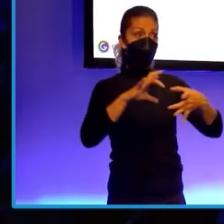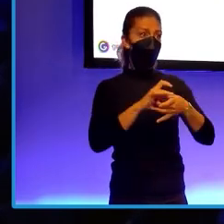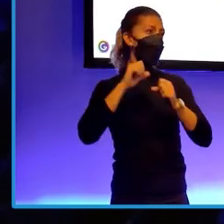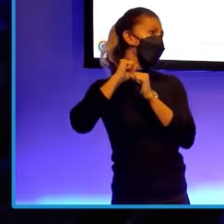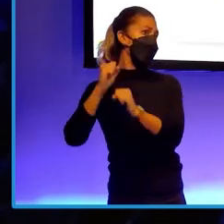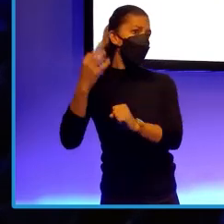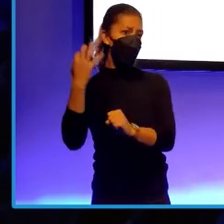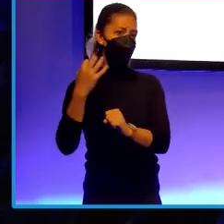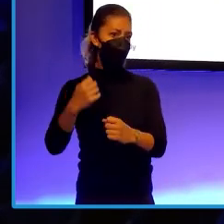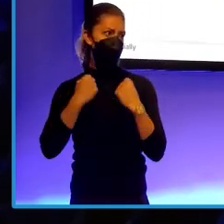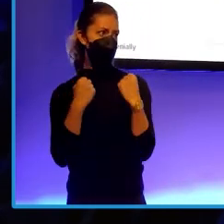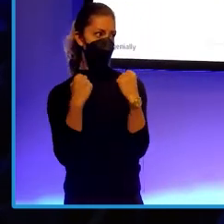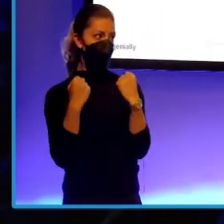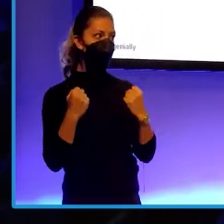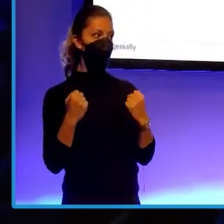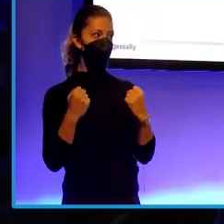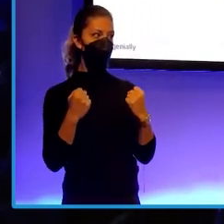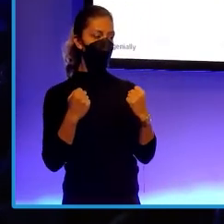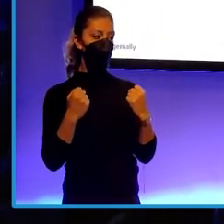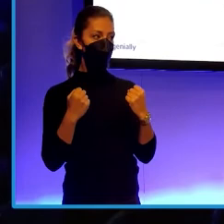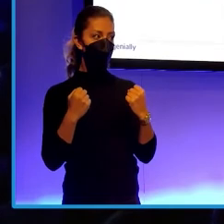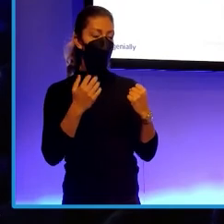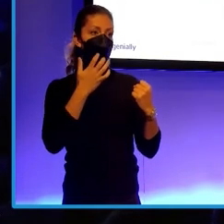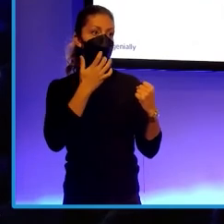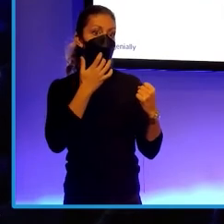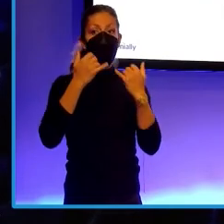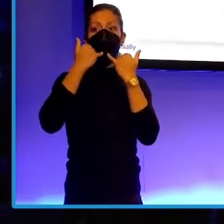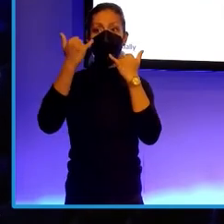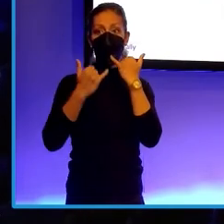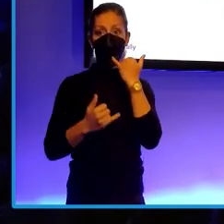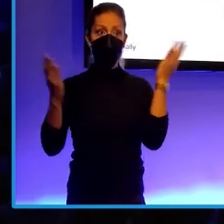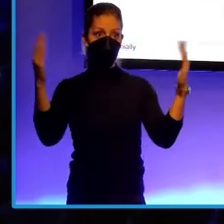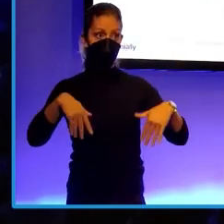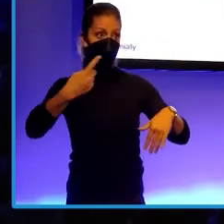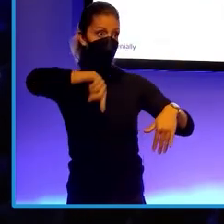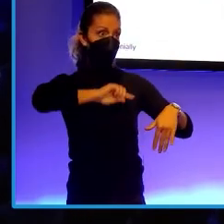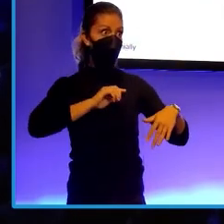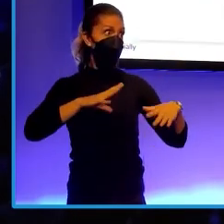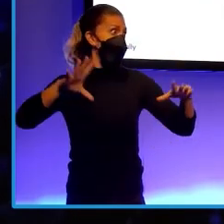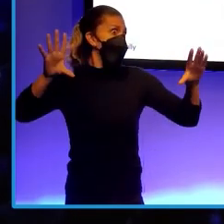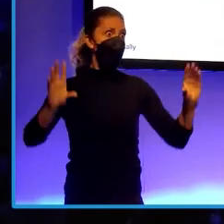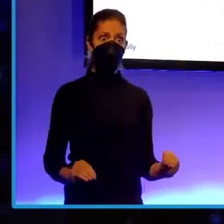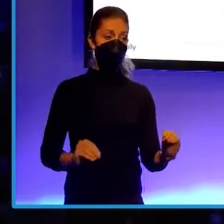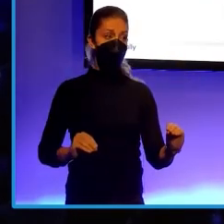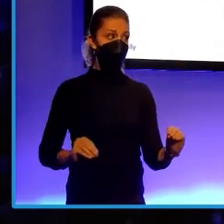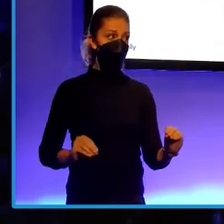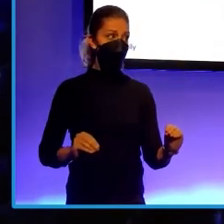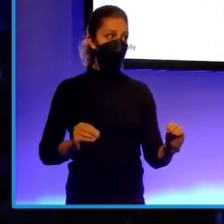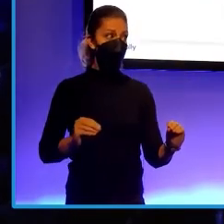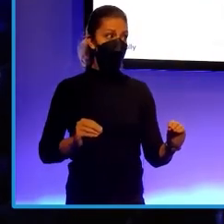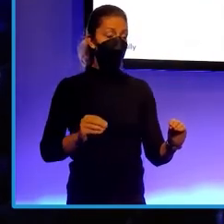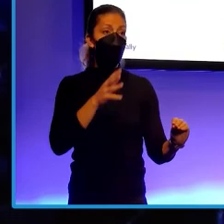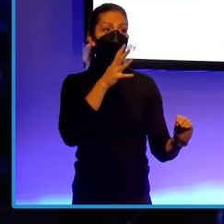para funcionales y para hacer sus funciones pero si no voy a electricidad estoy a manera ruin a no ser que usemos las energías renovables